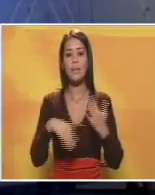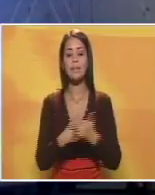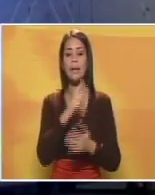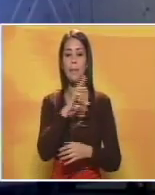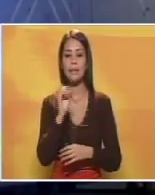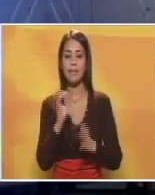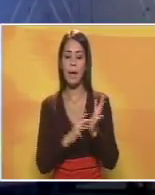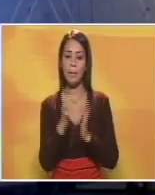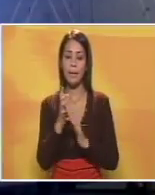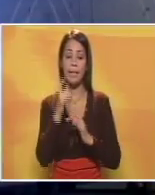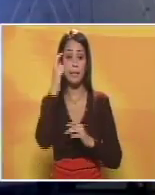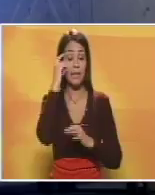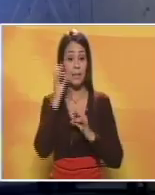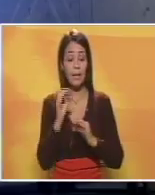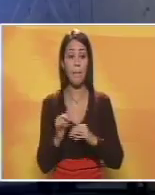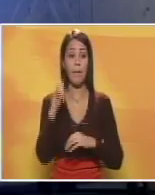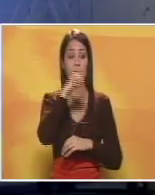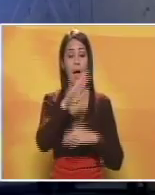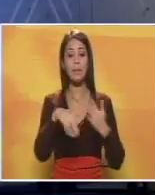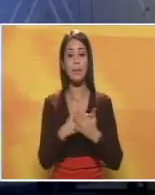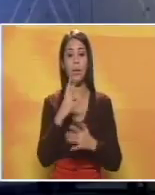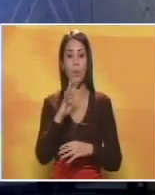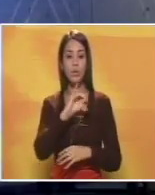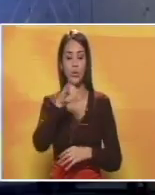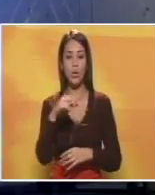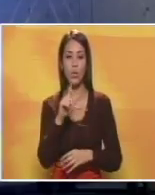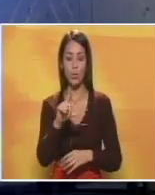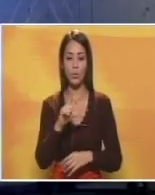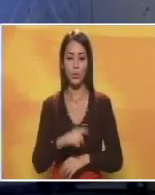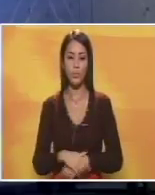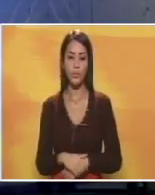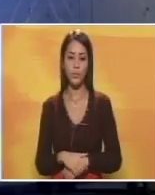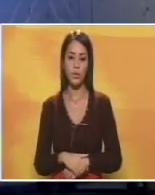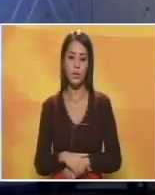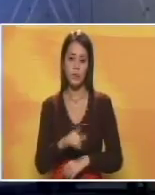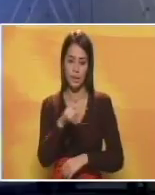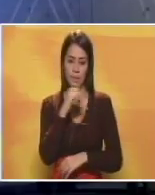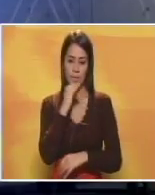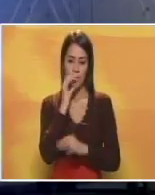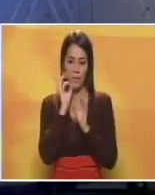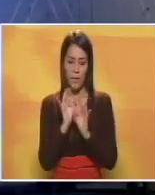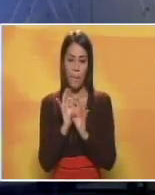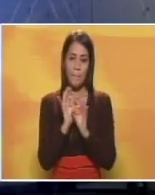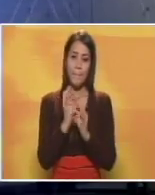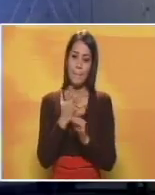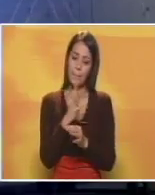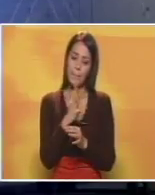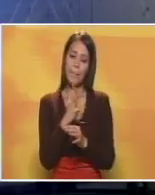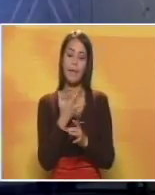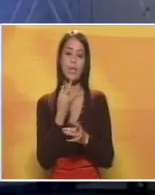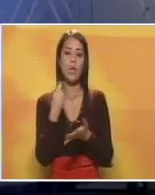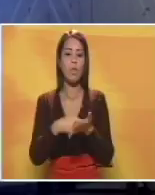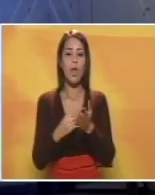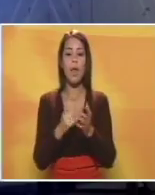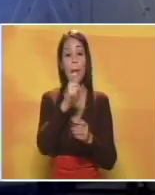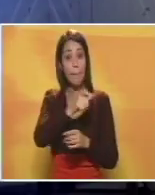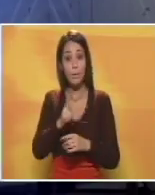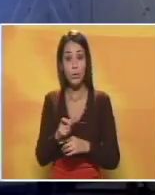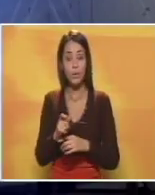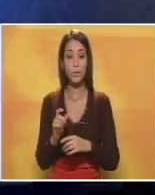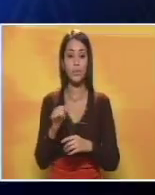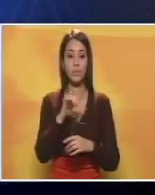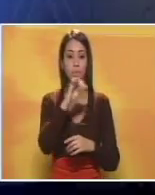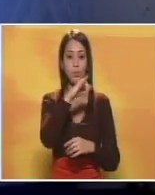abril, y si la fecha para viajar es hasta el 4 de julio. Enfatizaron que debido al volumen de pasajeros afectados por la situación,